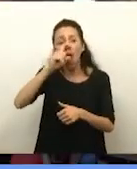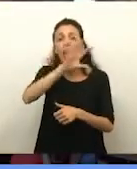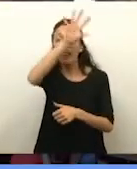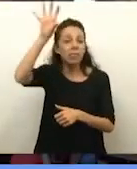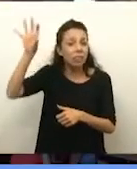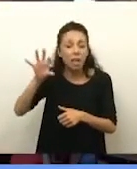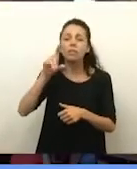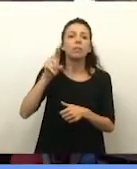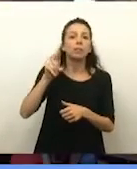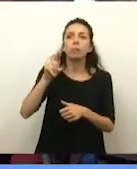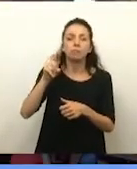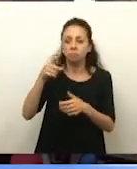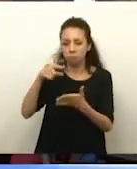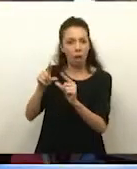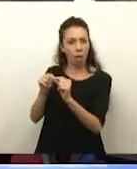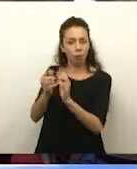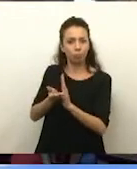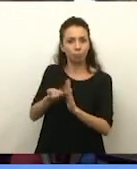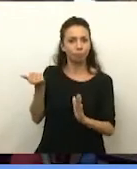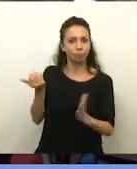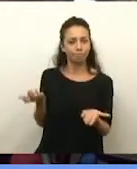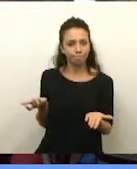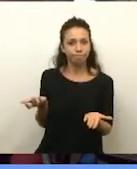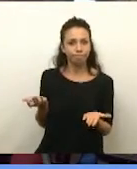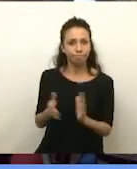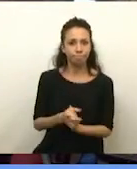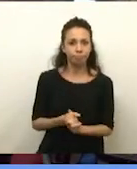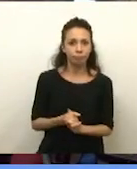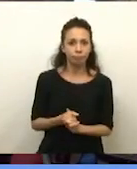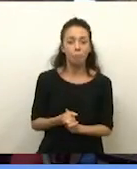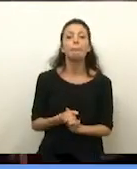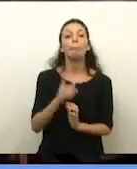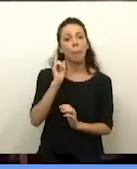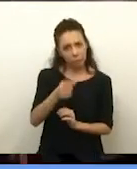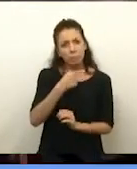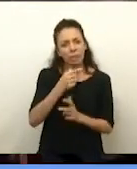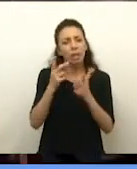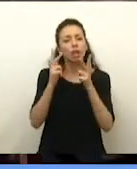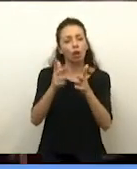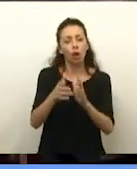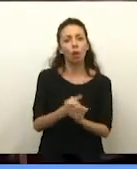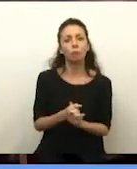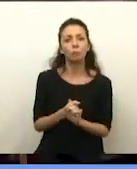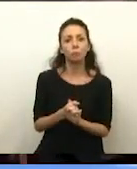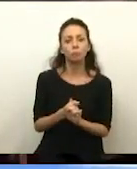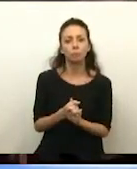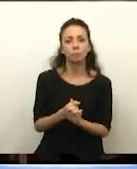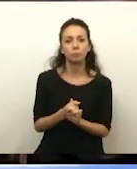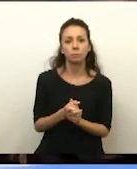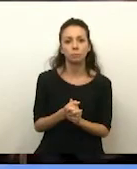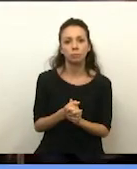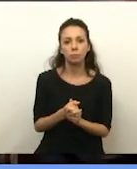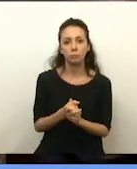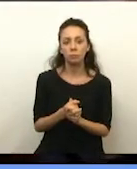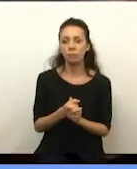medida haya desaparecido quiero también decir que en él tan